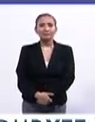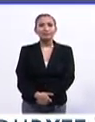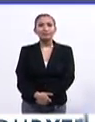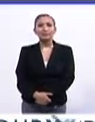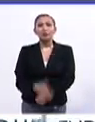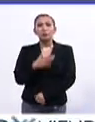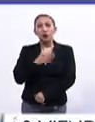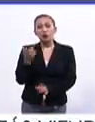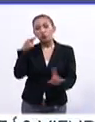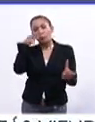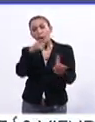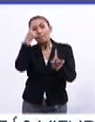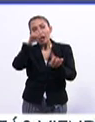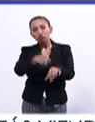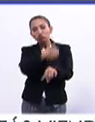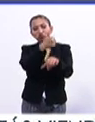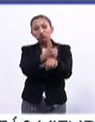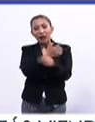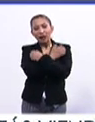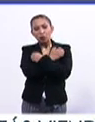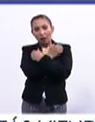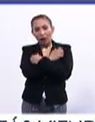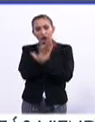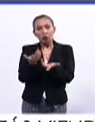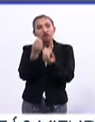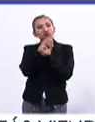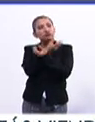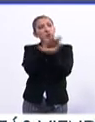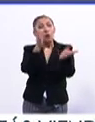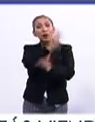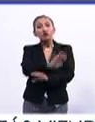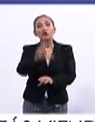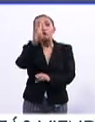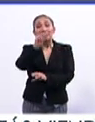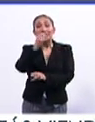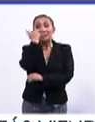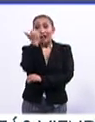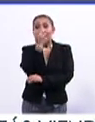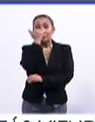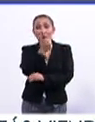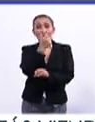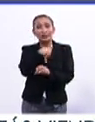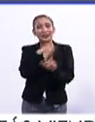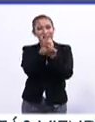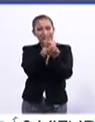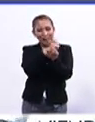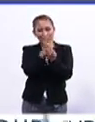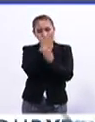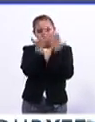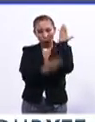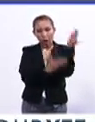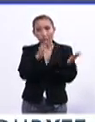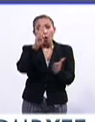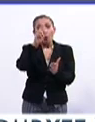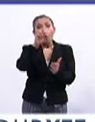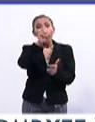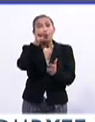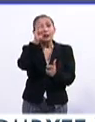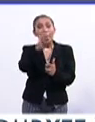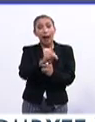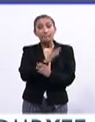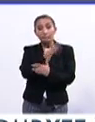y bueno con el objetivo de consolidar su educación y compartir conocimiento 480 estudiantes de licenciatura de la unam